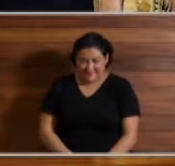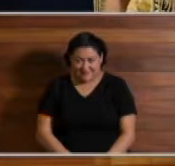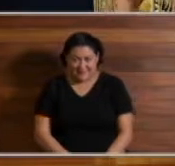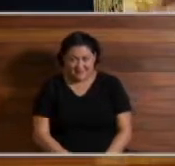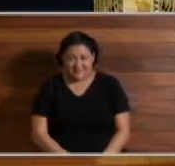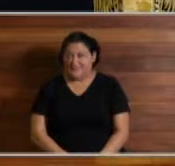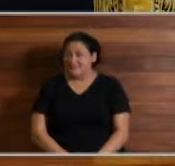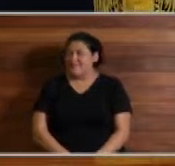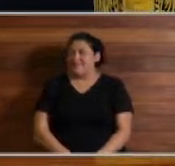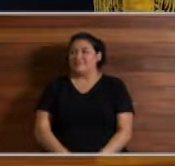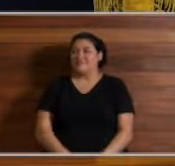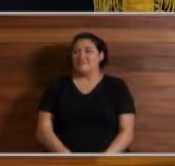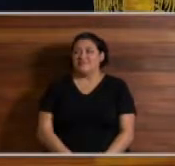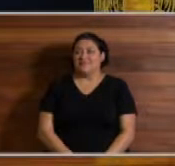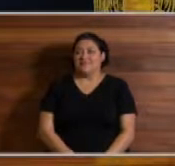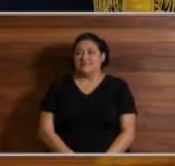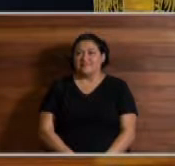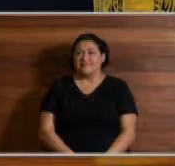Gracias.